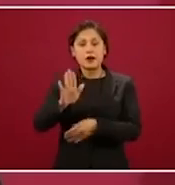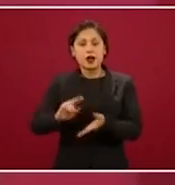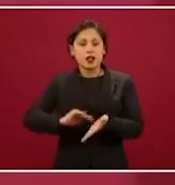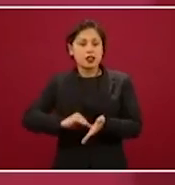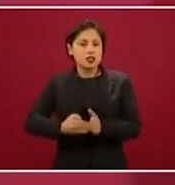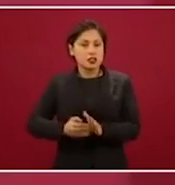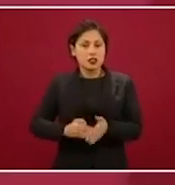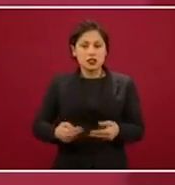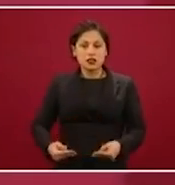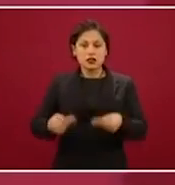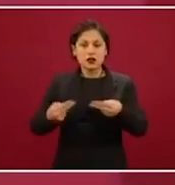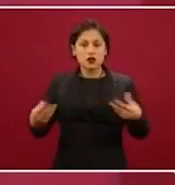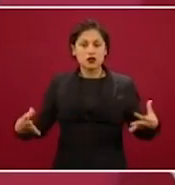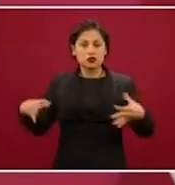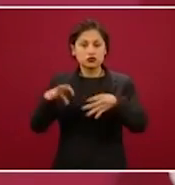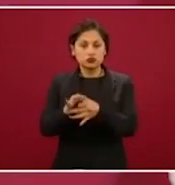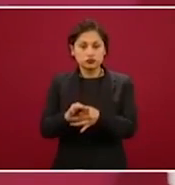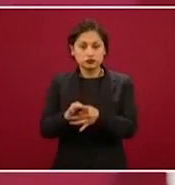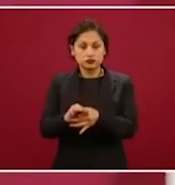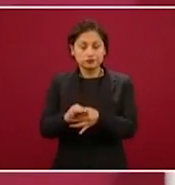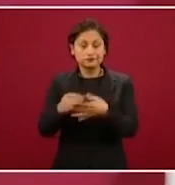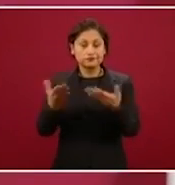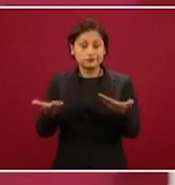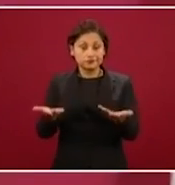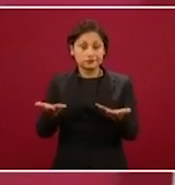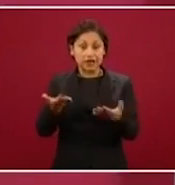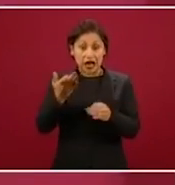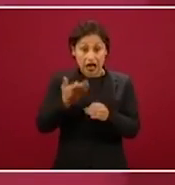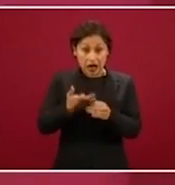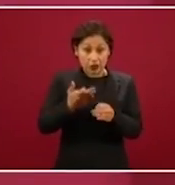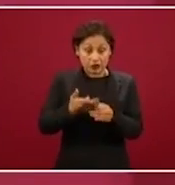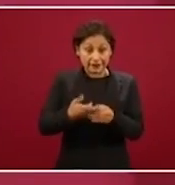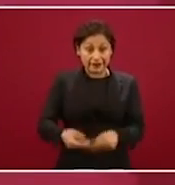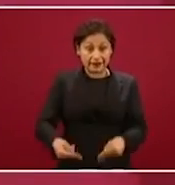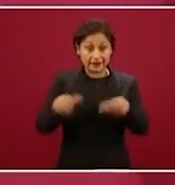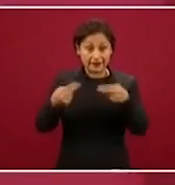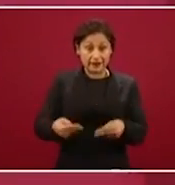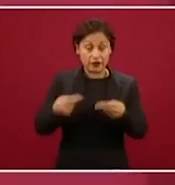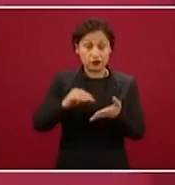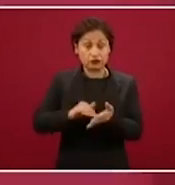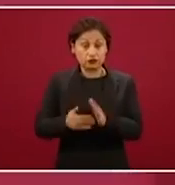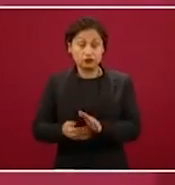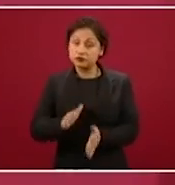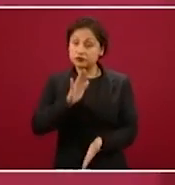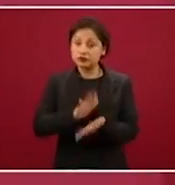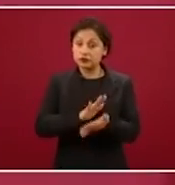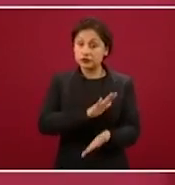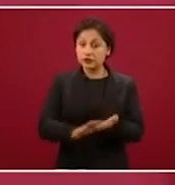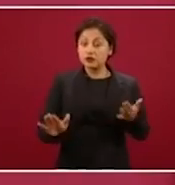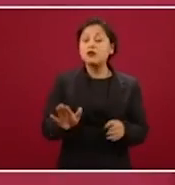Entonces están molestos, como están molestos también porque ya no hay la subvención